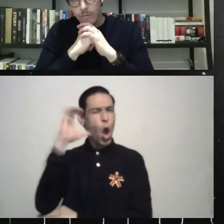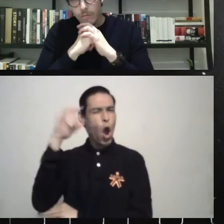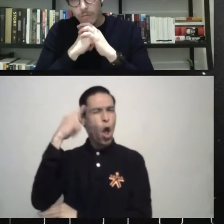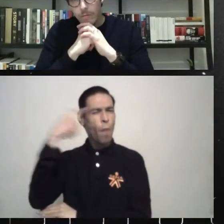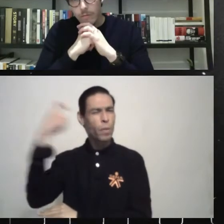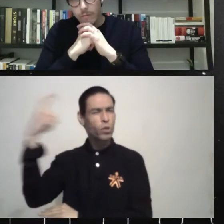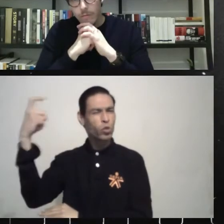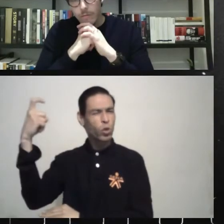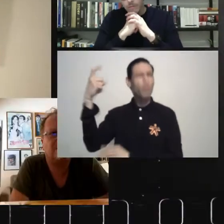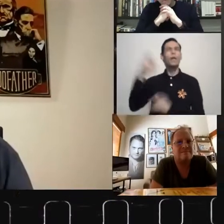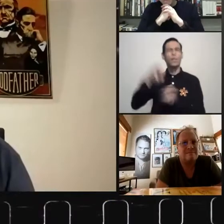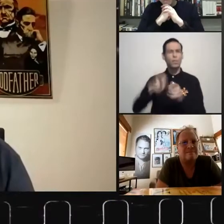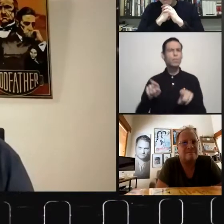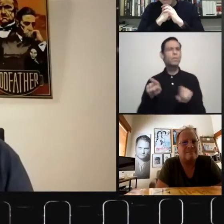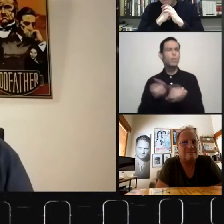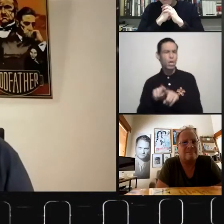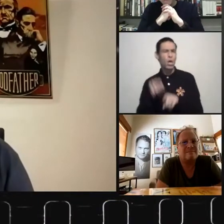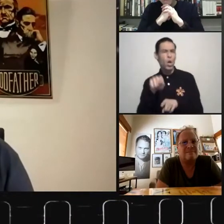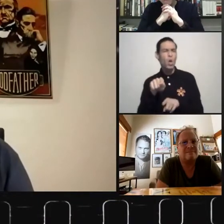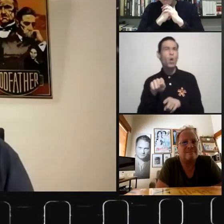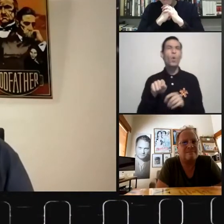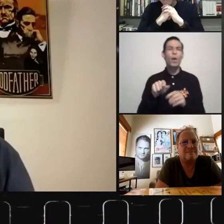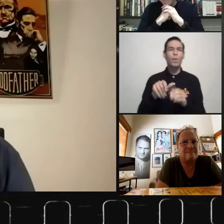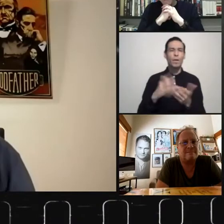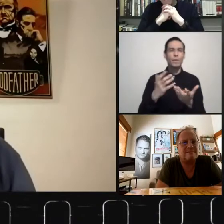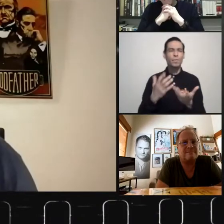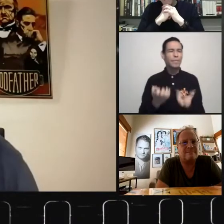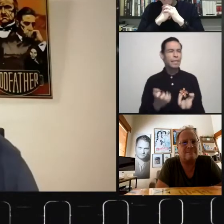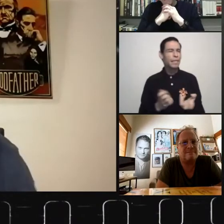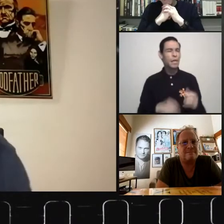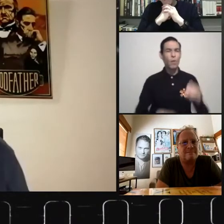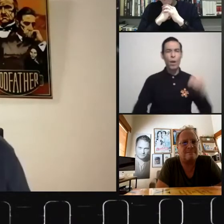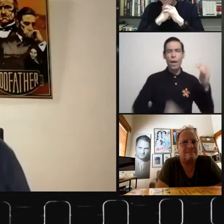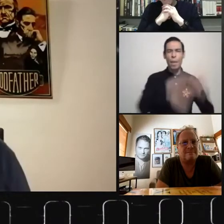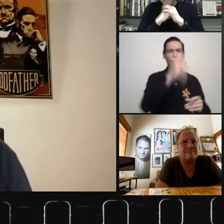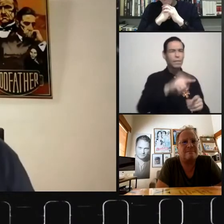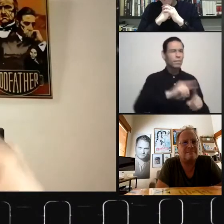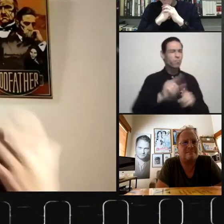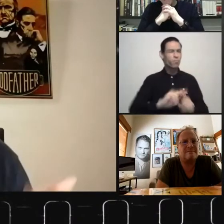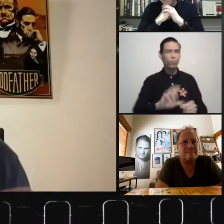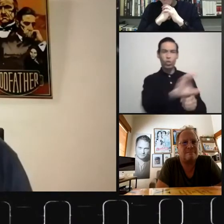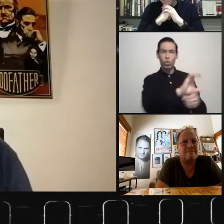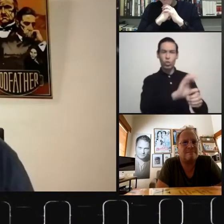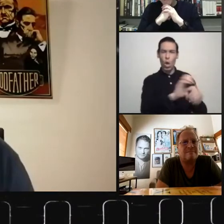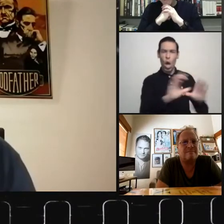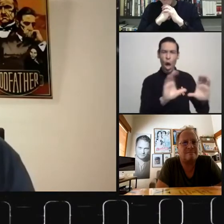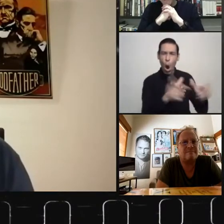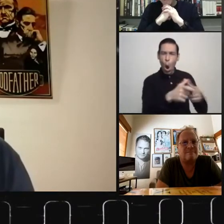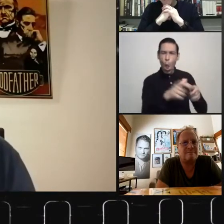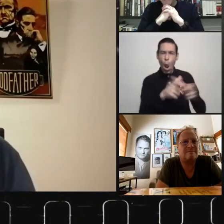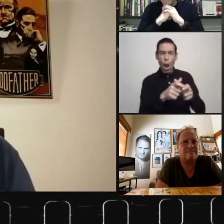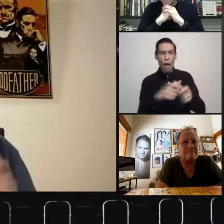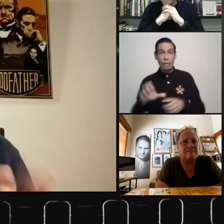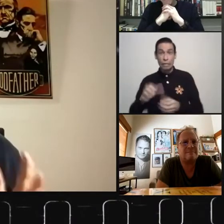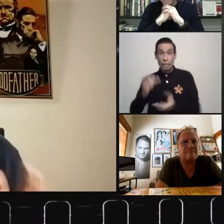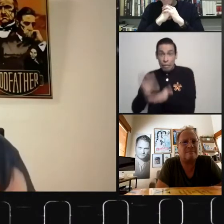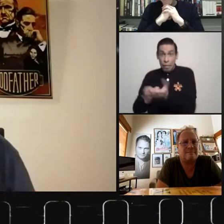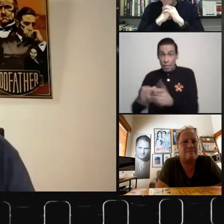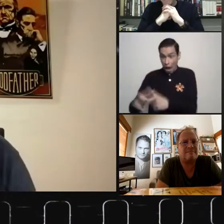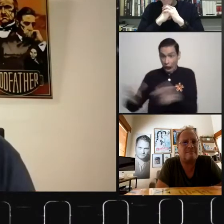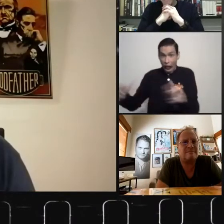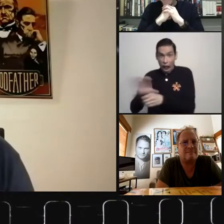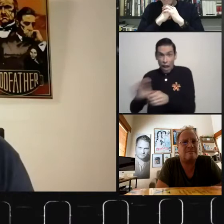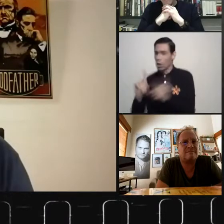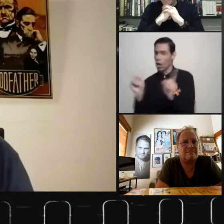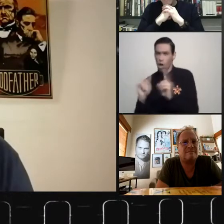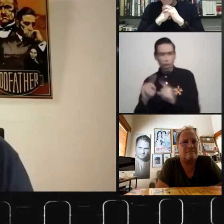en su momento, pues como de hacer un estreno en ciudades, lo que conocemos como ciudades intermedias, ¿no? Afuera de las grandes capitales, porque en Colombia tenemos